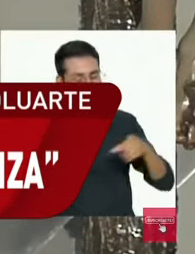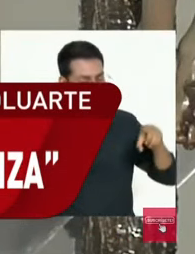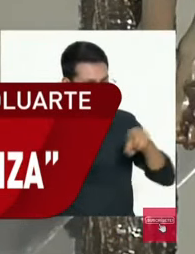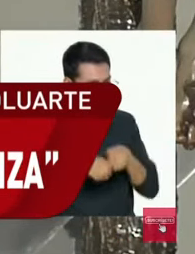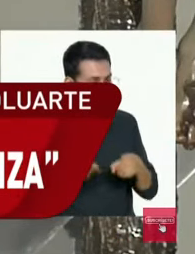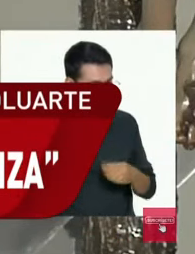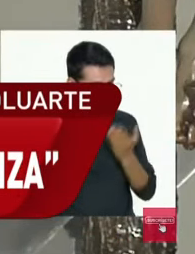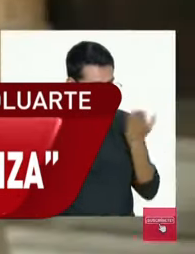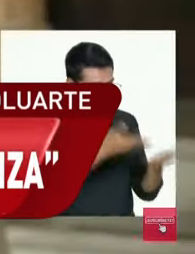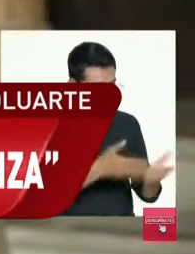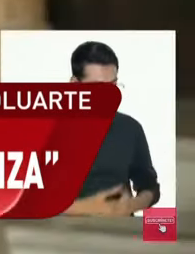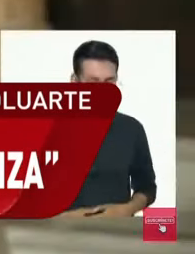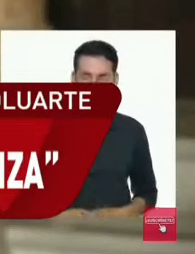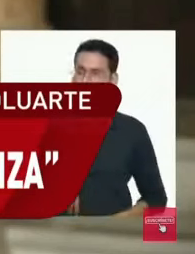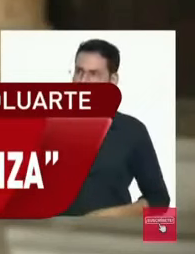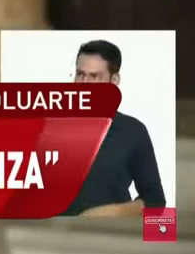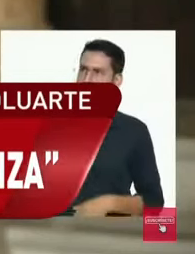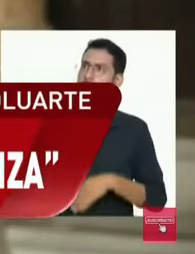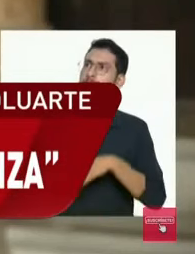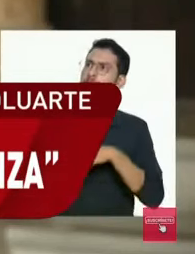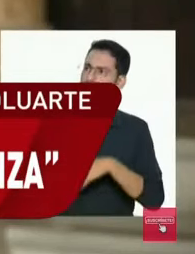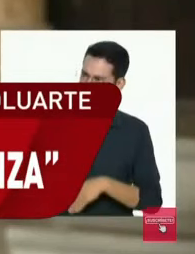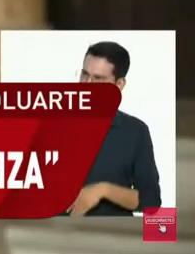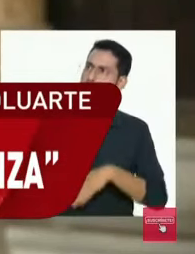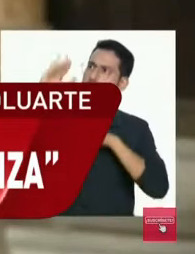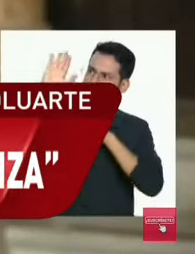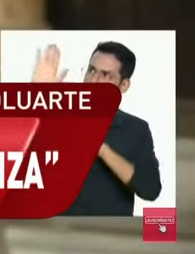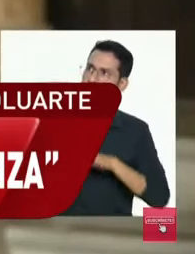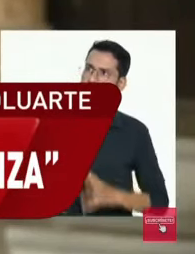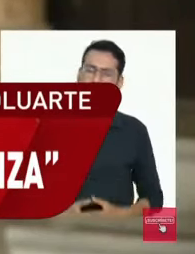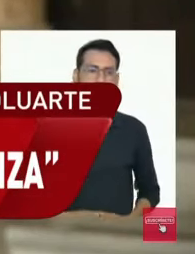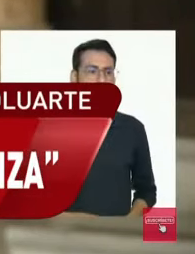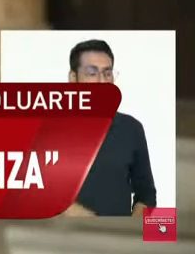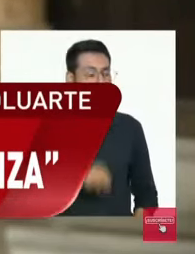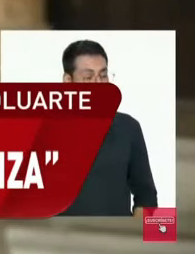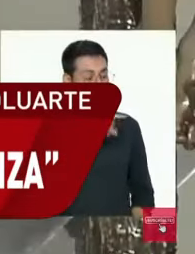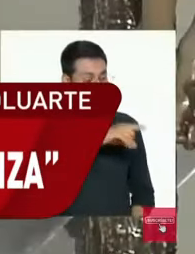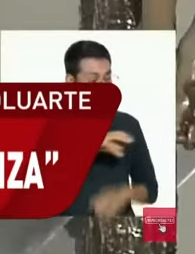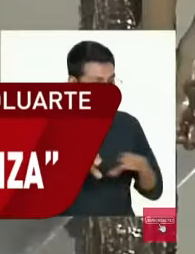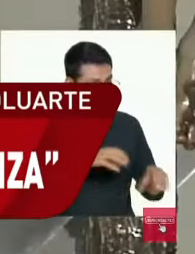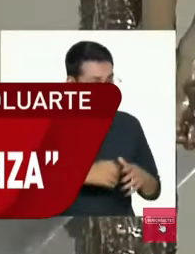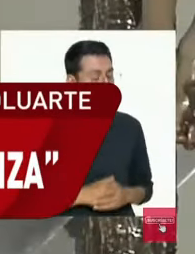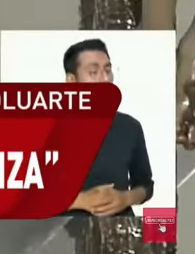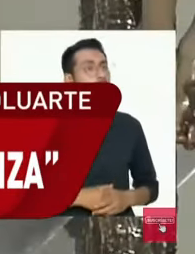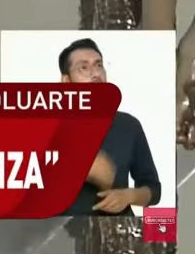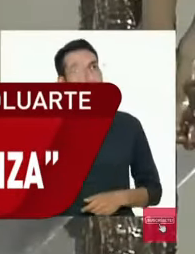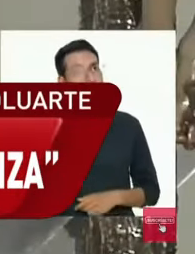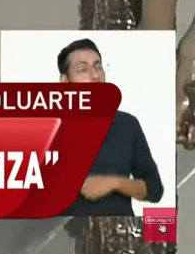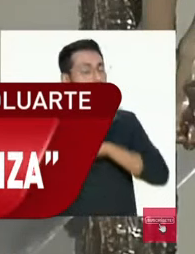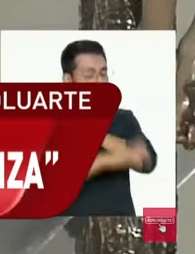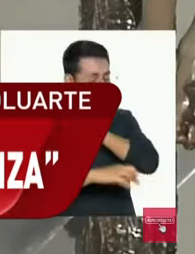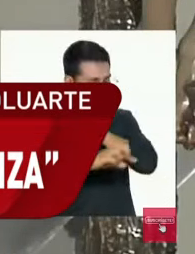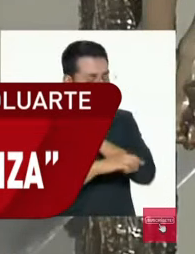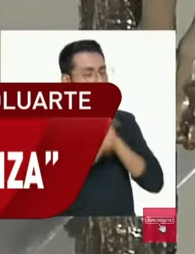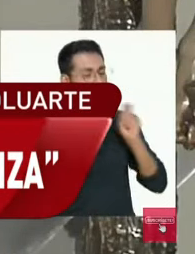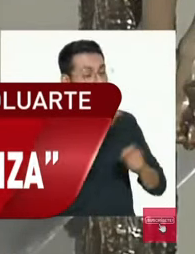detrás de esta información? ¿Quién soltó la información del reloj Rolex de la presidenta Dina